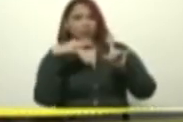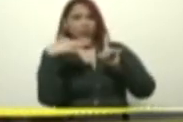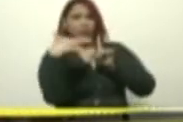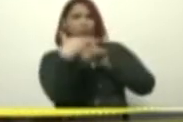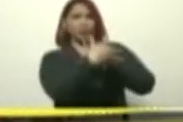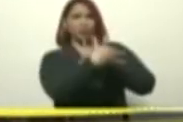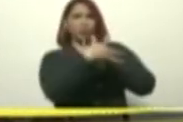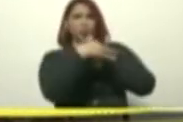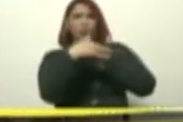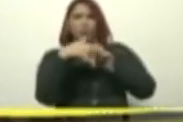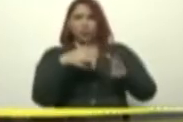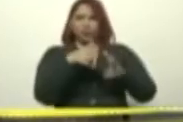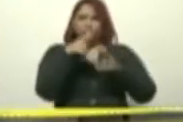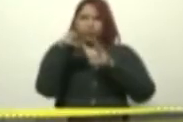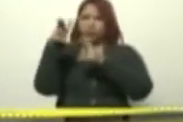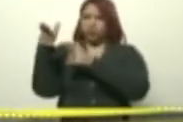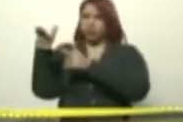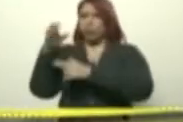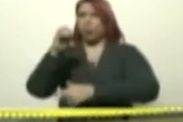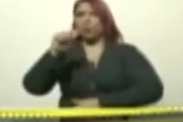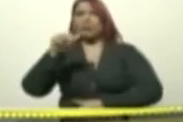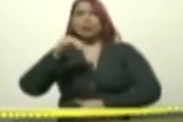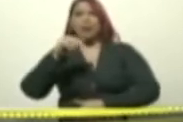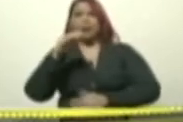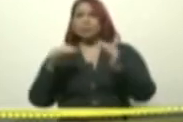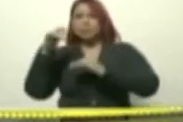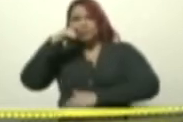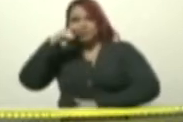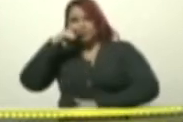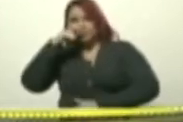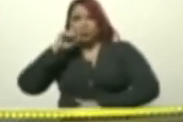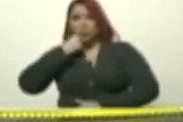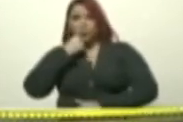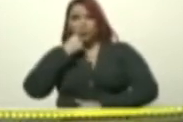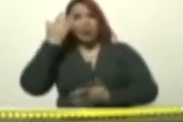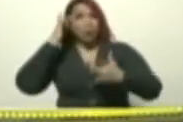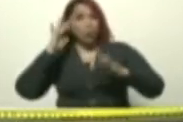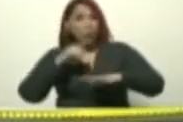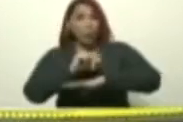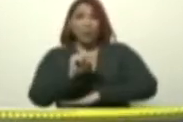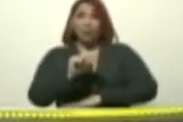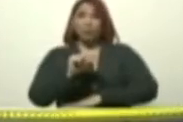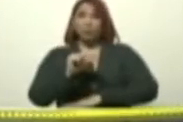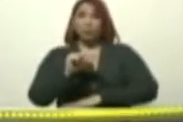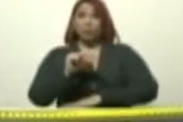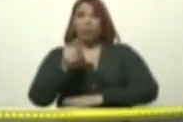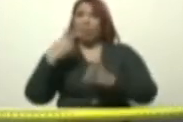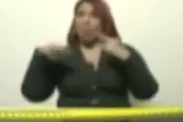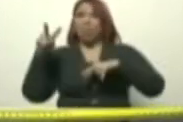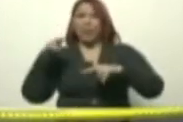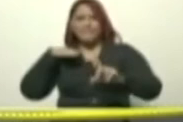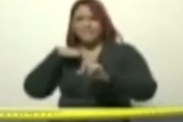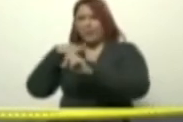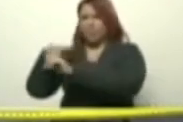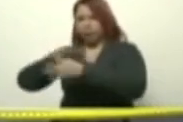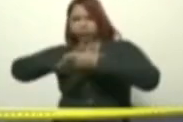apuntar todas las armas de la OTAN sobre Rusia para en algún momento que se presenten las condiciones atacar y